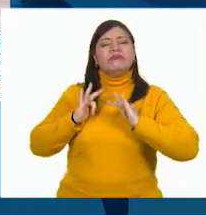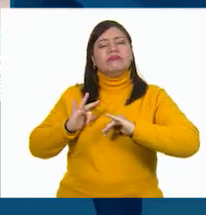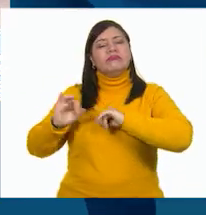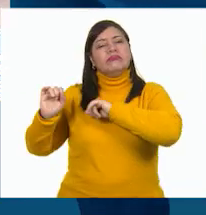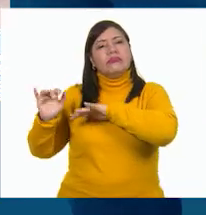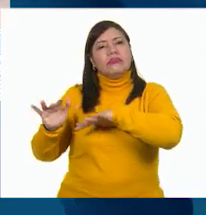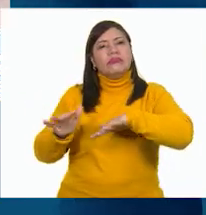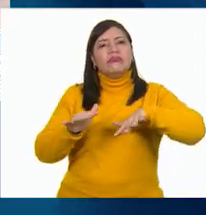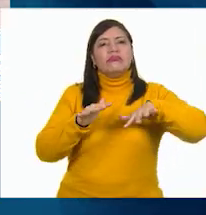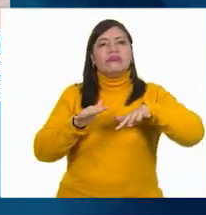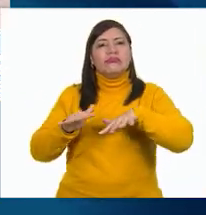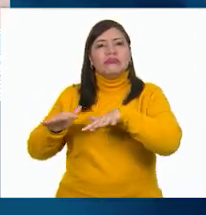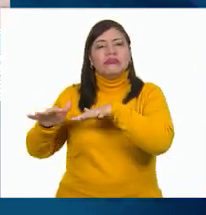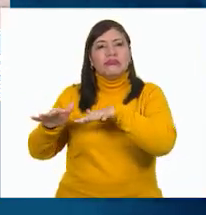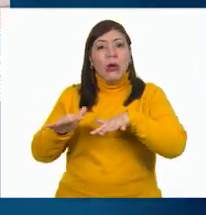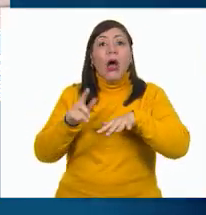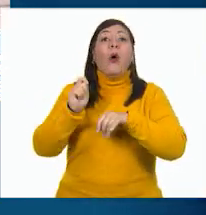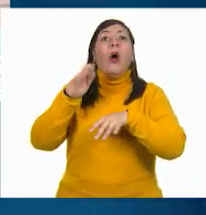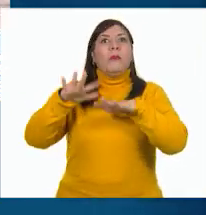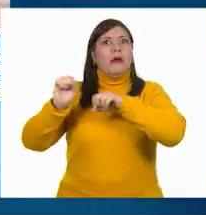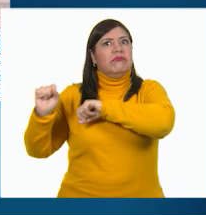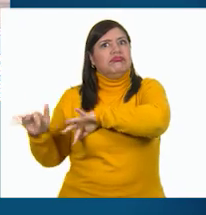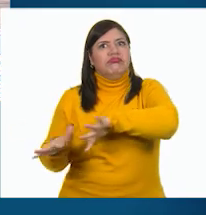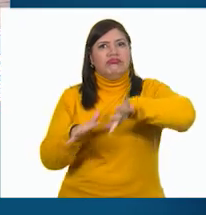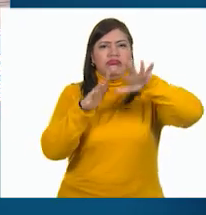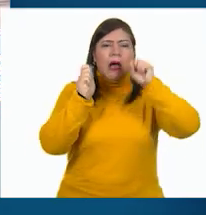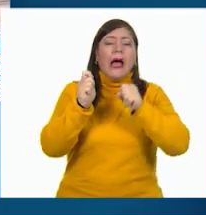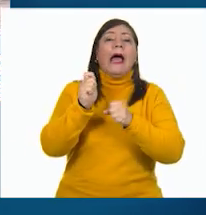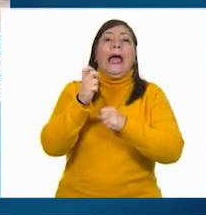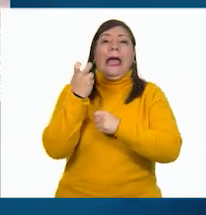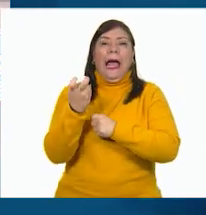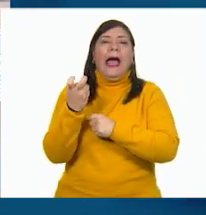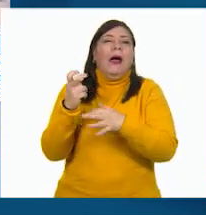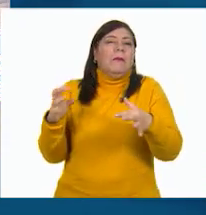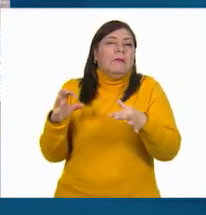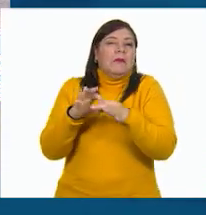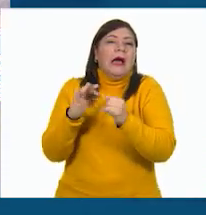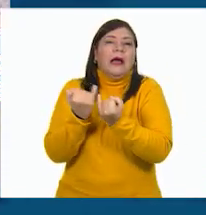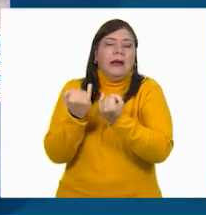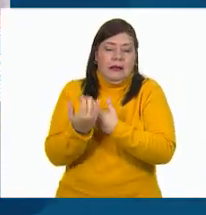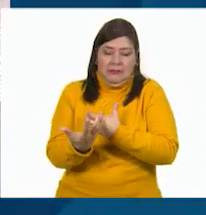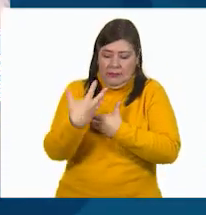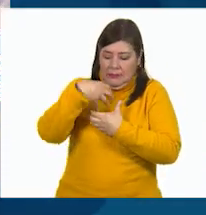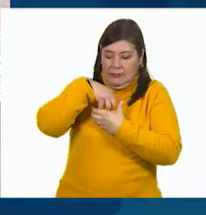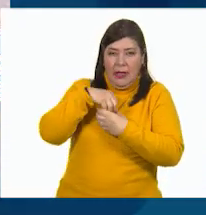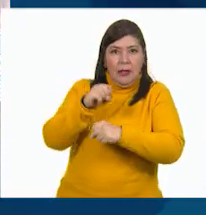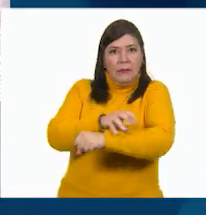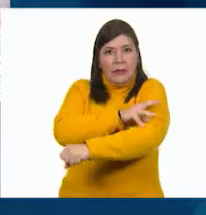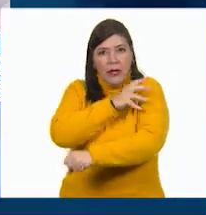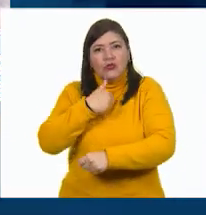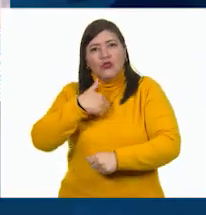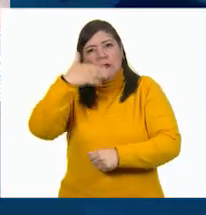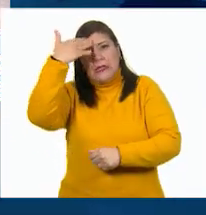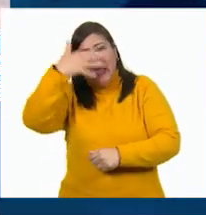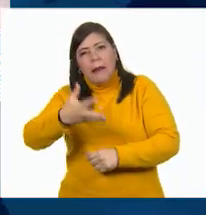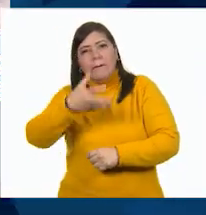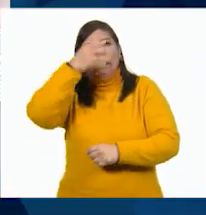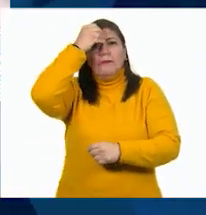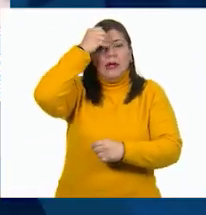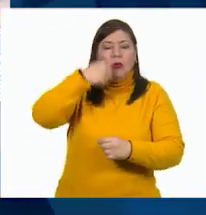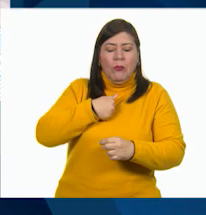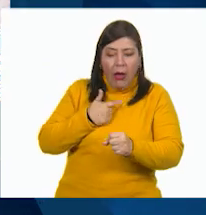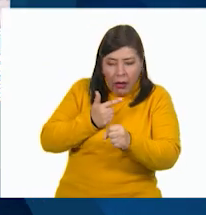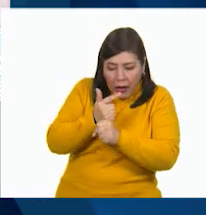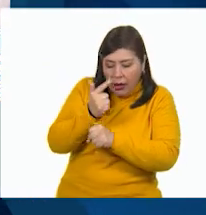que reconocer es que son parte de nosotros y debemos de aprender a vivir con ellas, a manejarlas, a